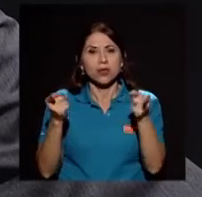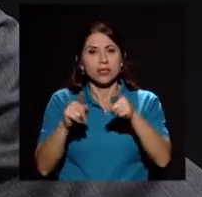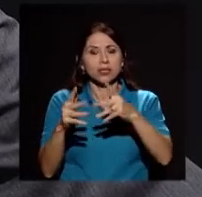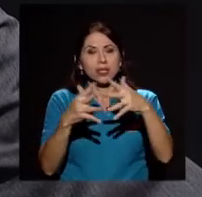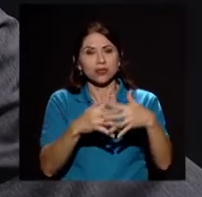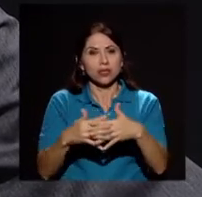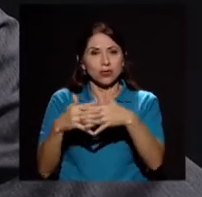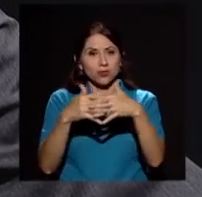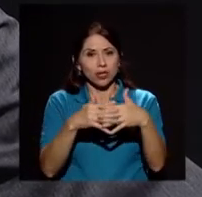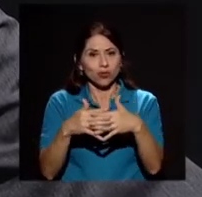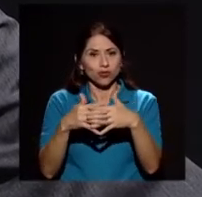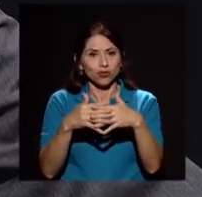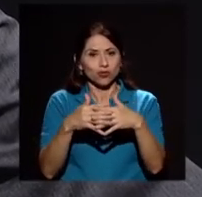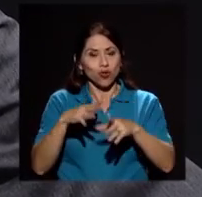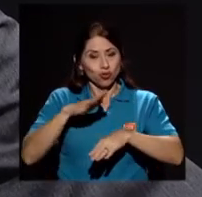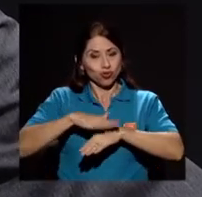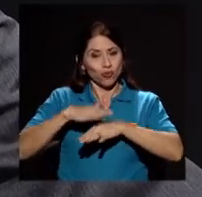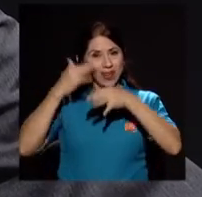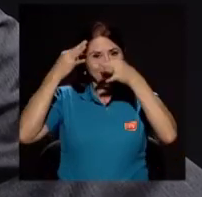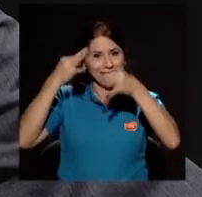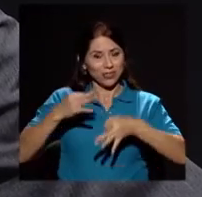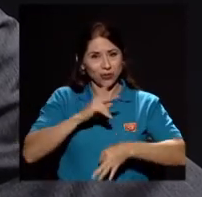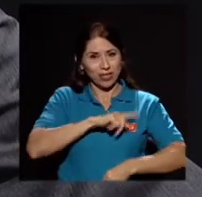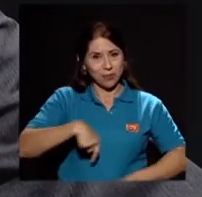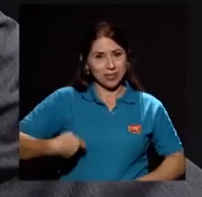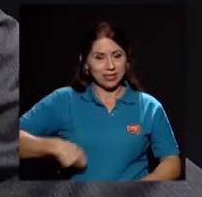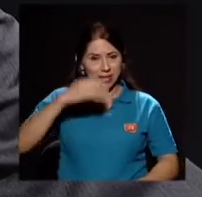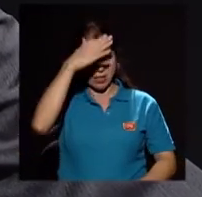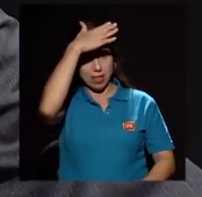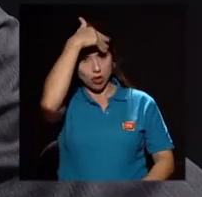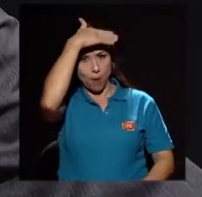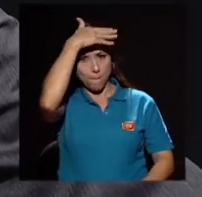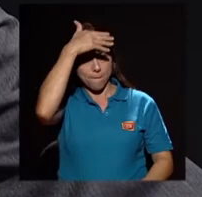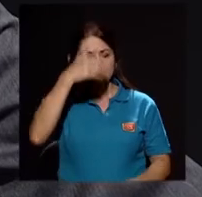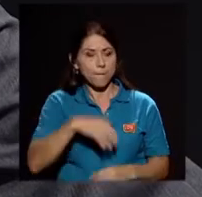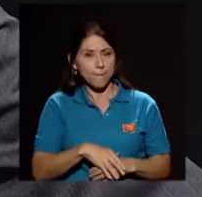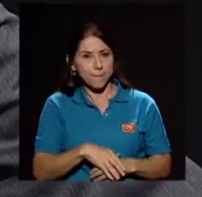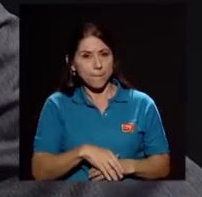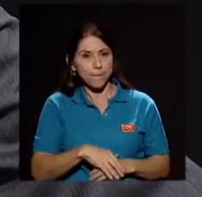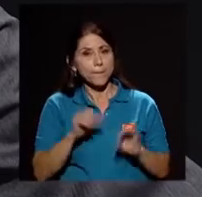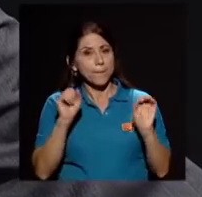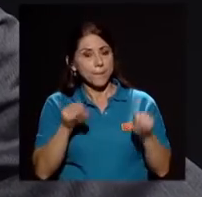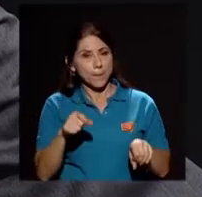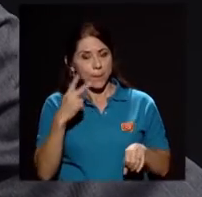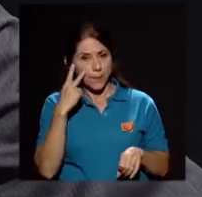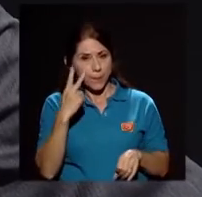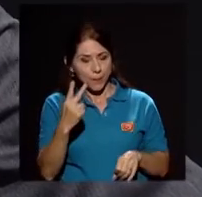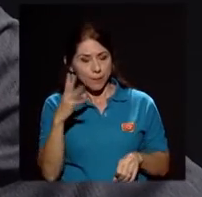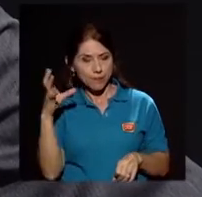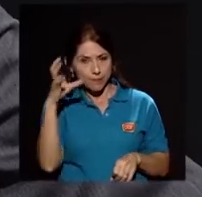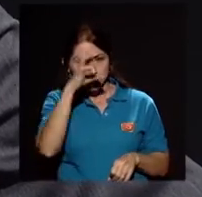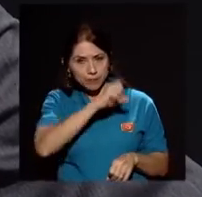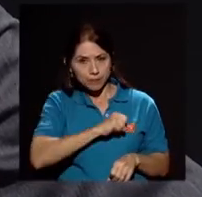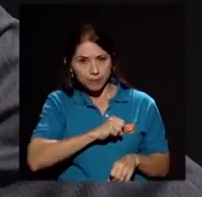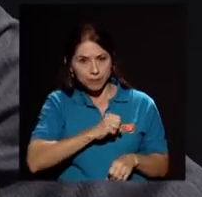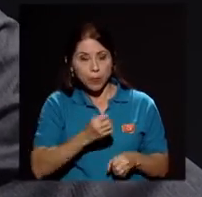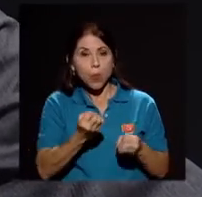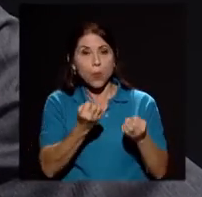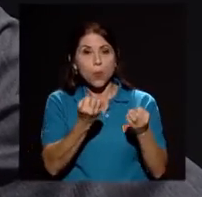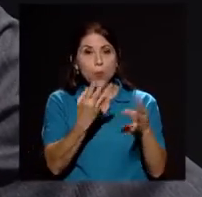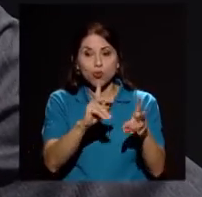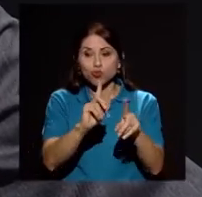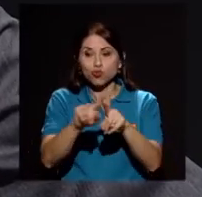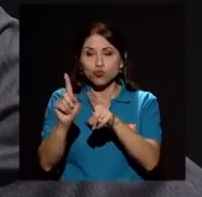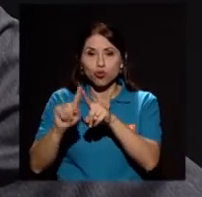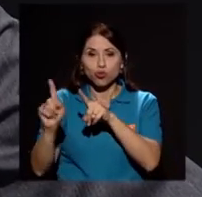en relación con esta decisión del presidente dónde podemos ver que muchos estados